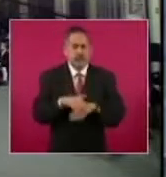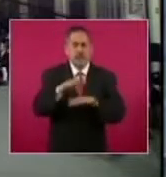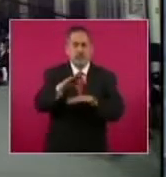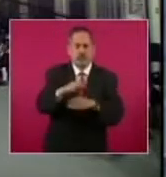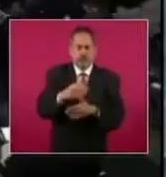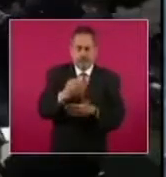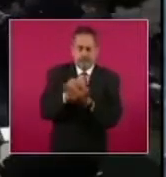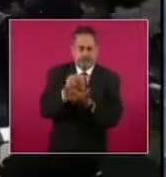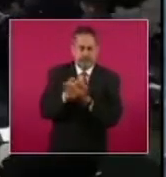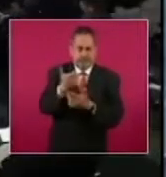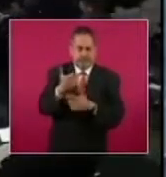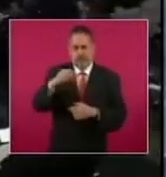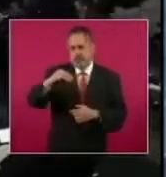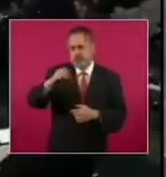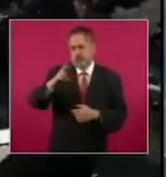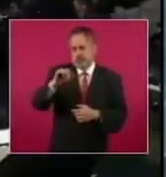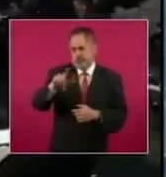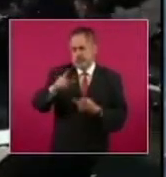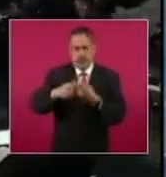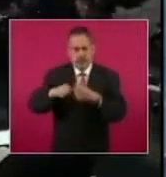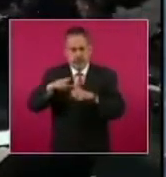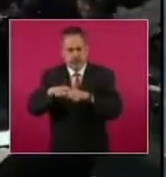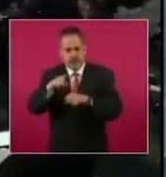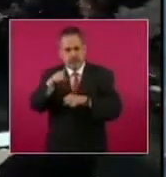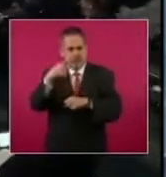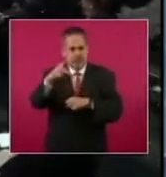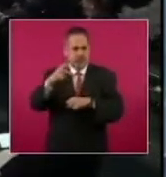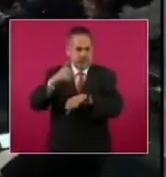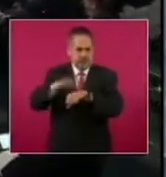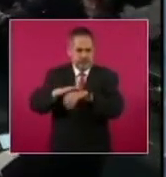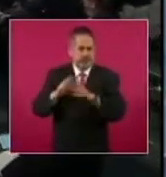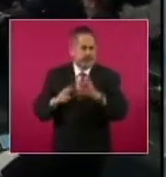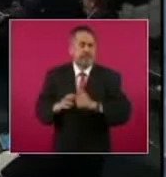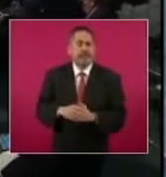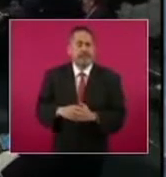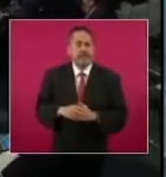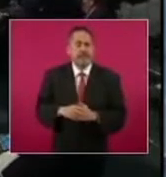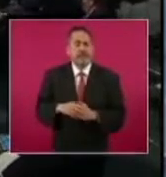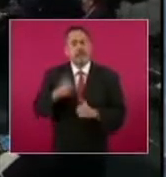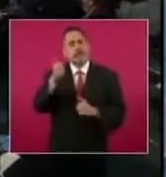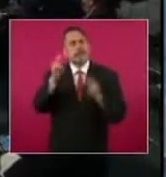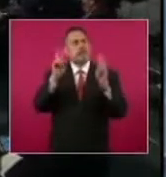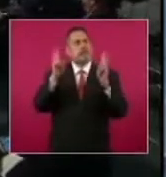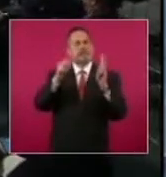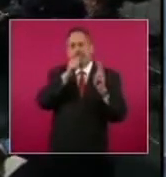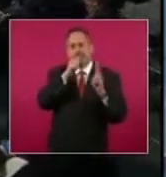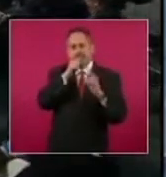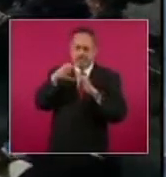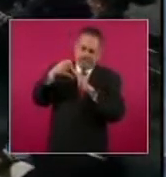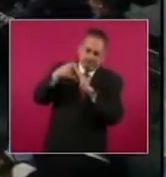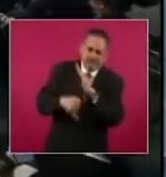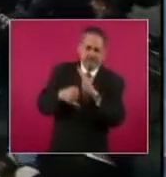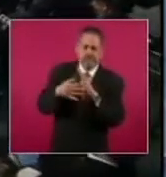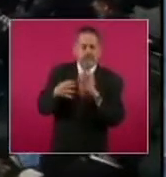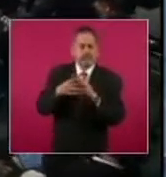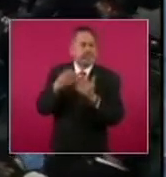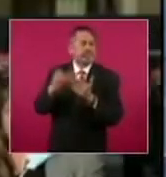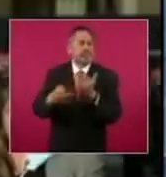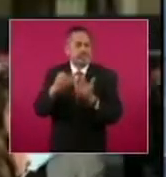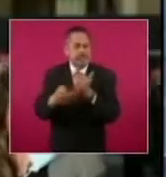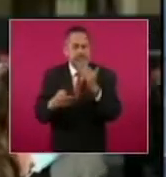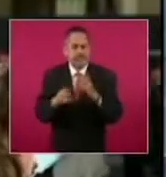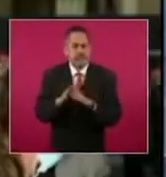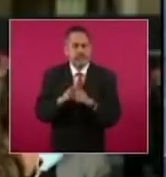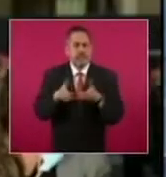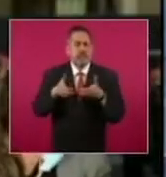que le ponen al presidente en sus giras de trabajo esa gente que llega digo